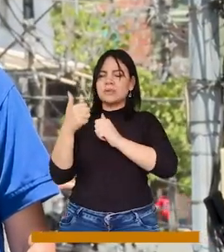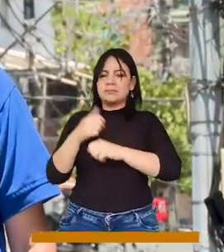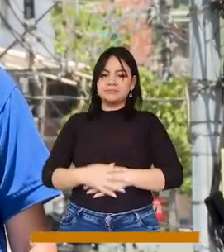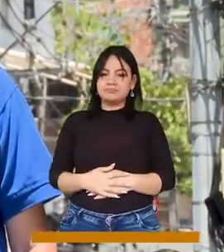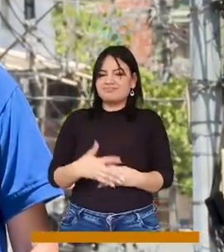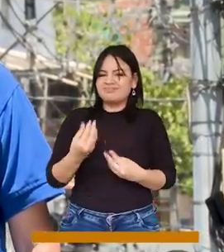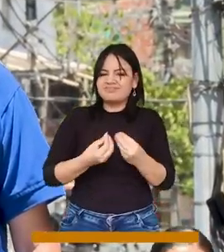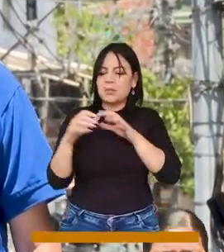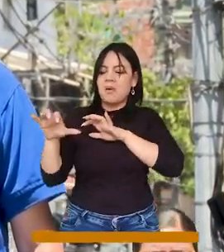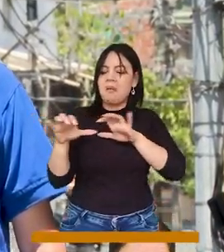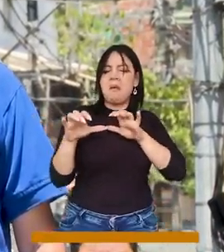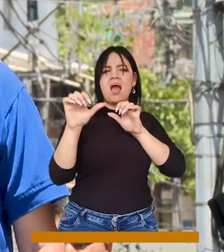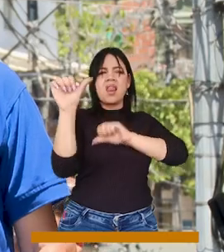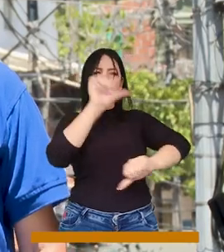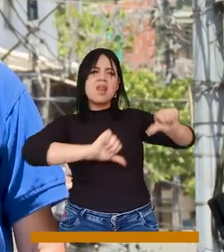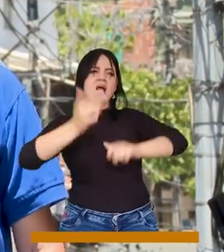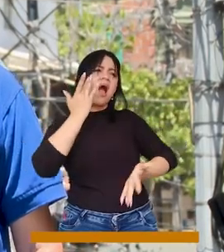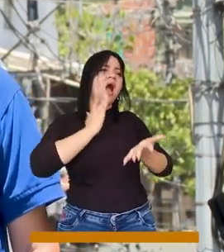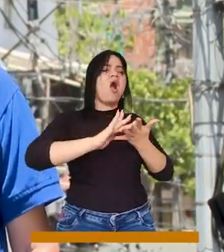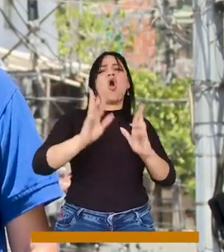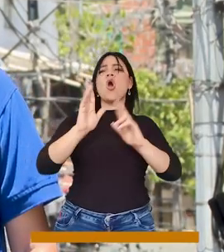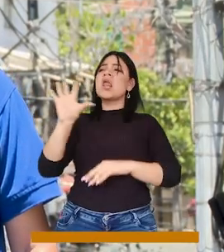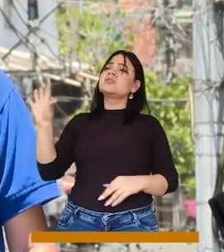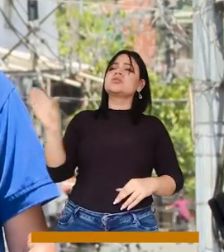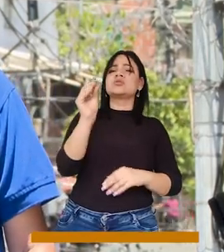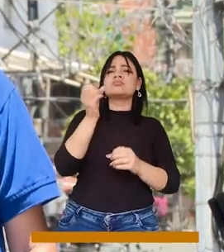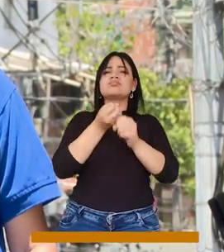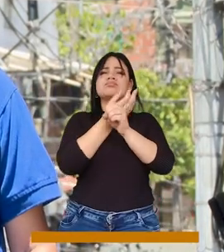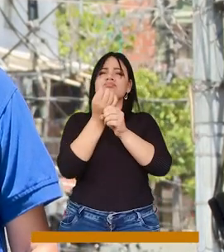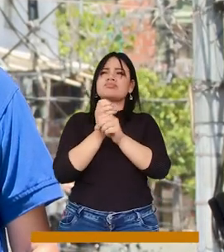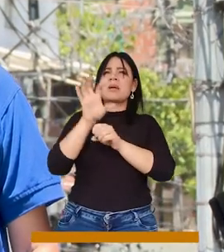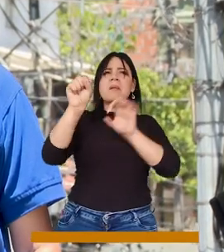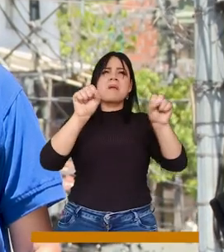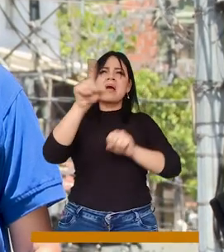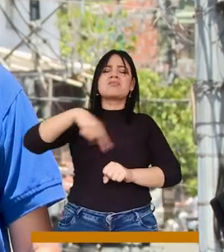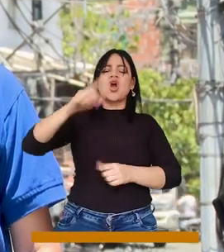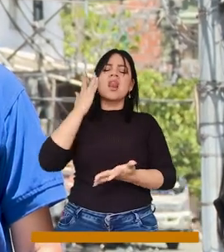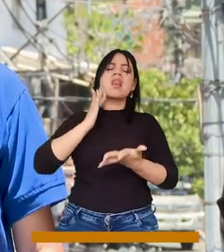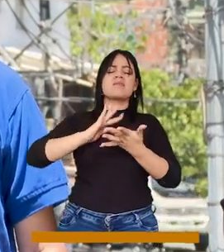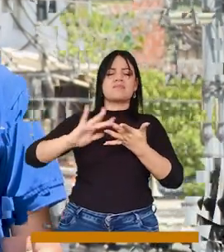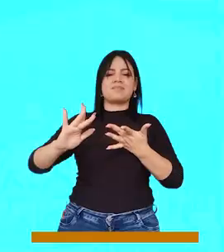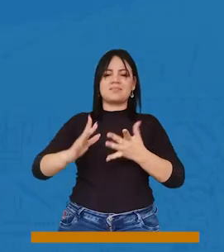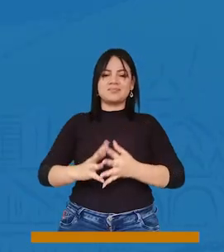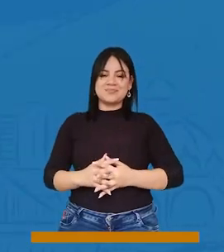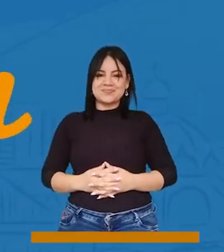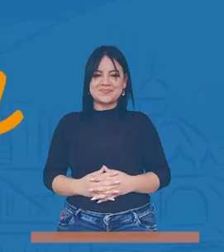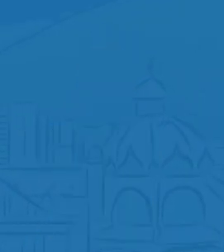de limpieza, donde ojalá todos los barrios de acá en Medellín y sobre todo nuestras comunas permanezcan bien